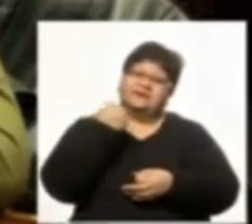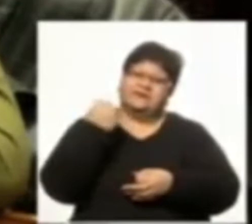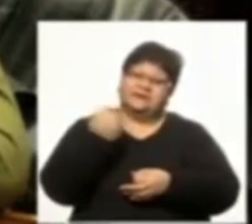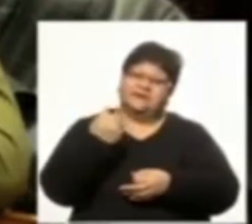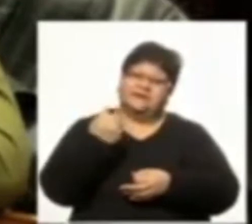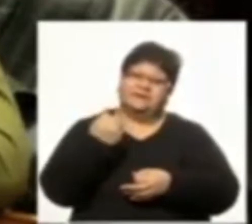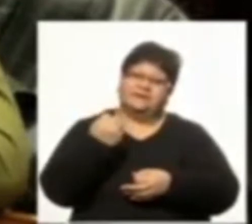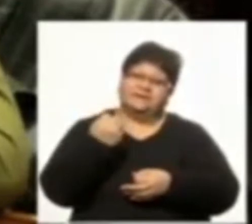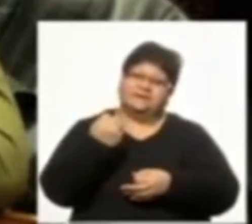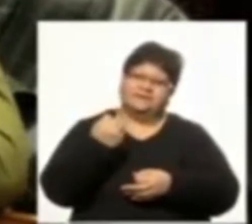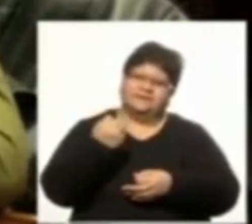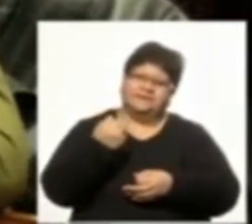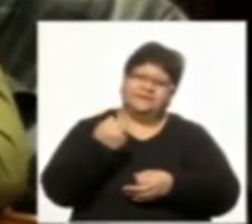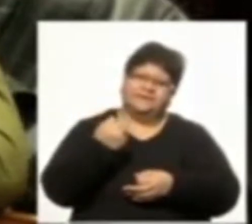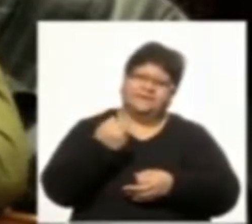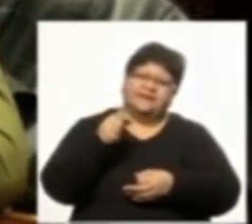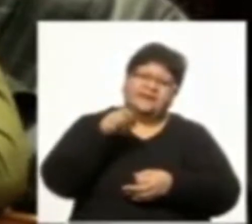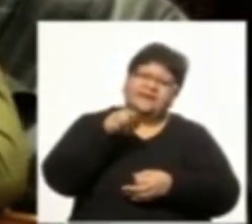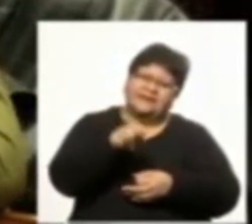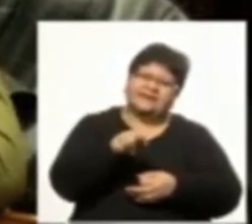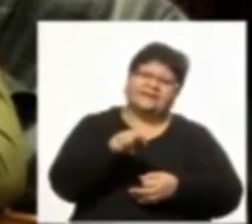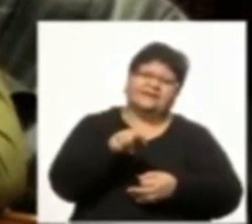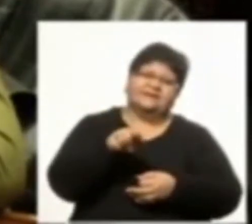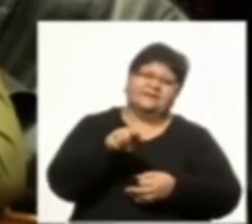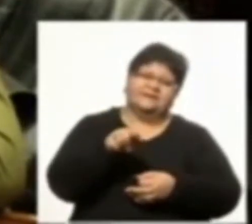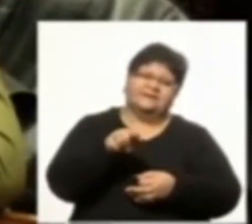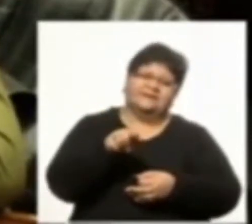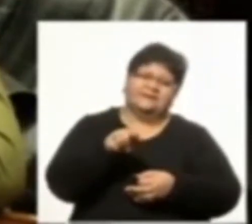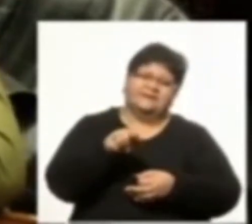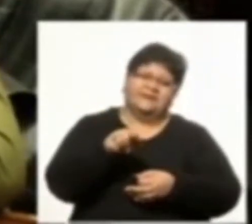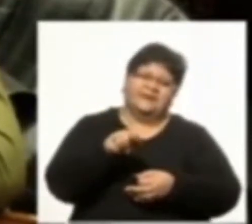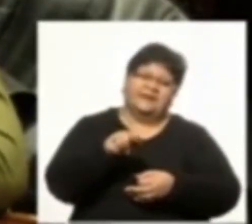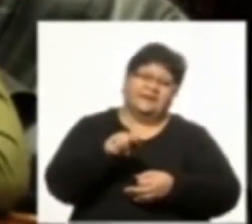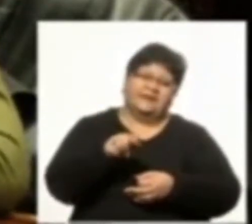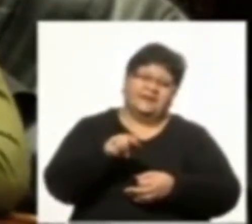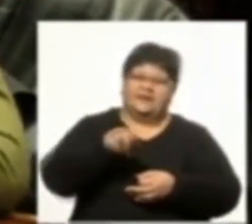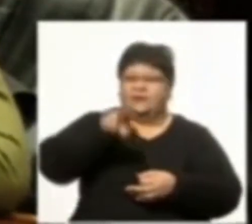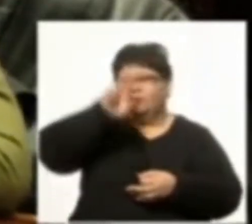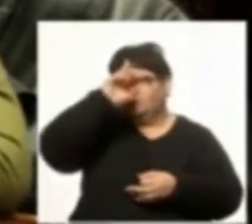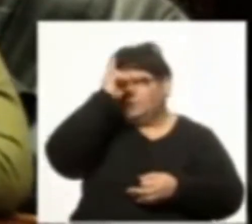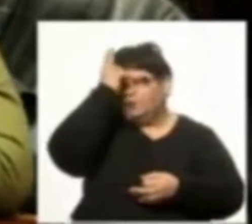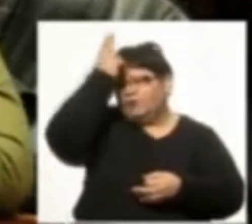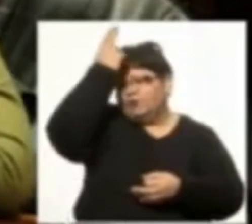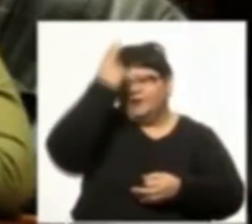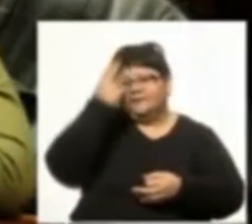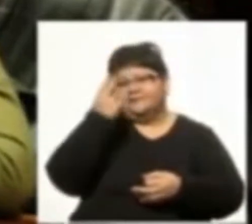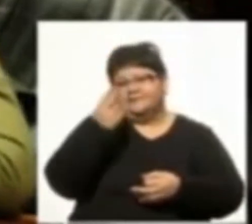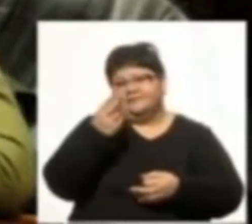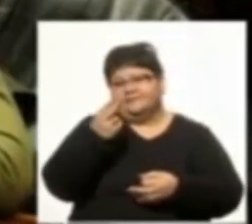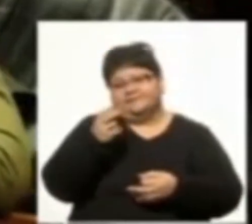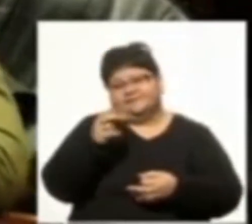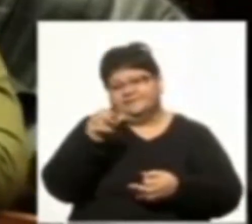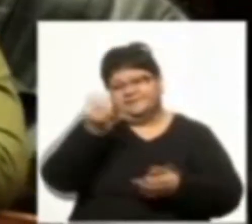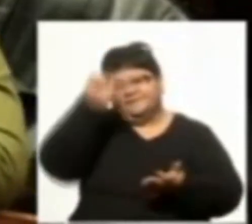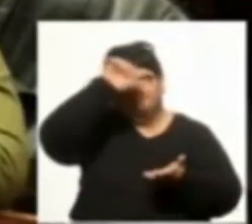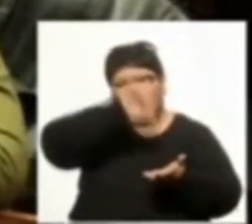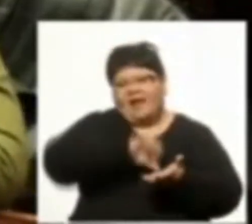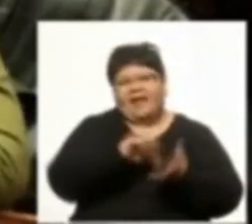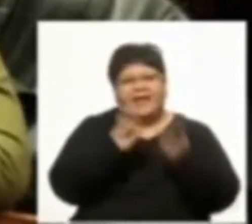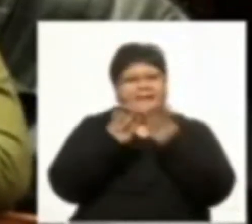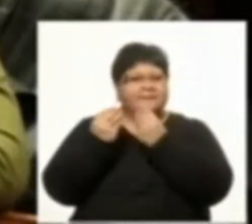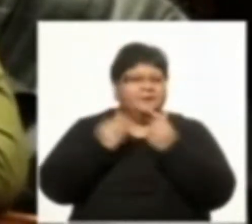de lo que habíamos hecho, de la autocrítica y de la revisión crítica de lo que habíamos hecho. Entonces sentía